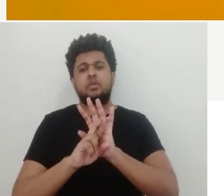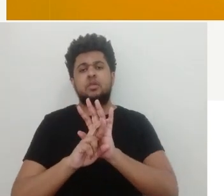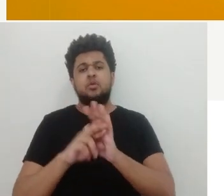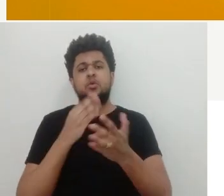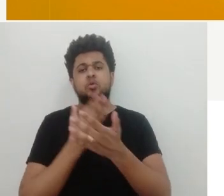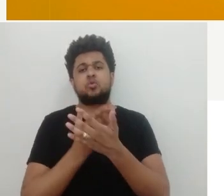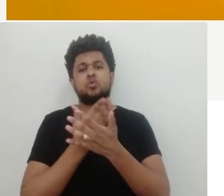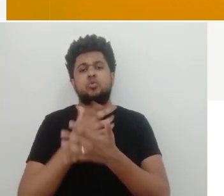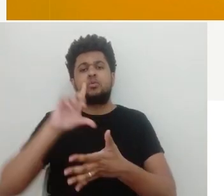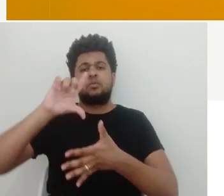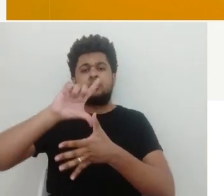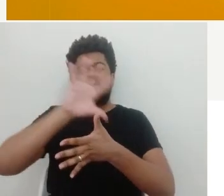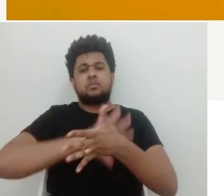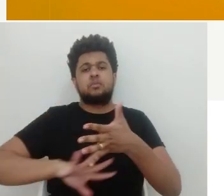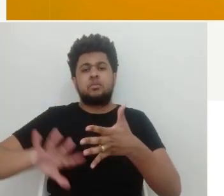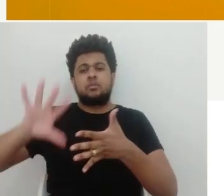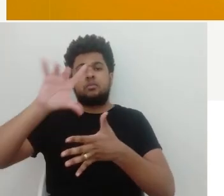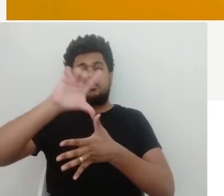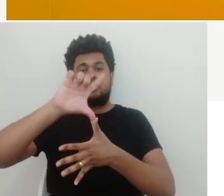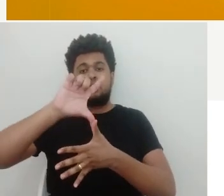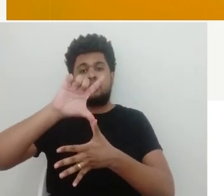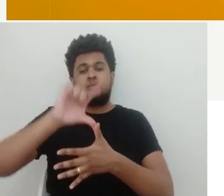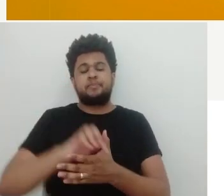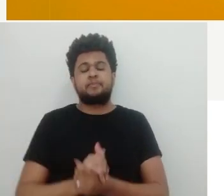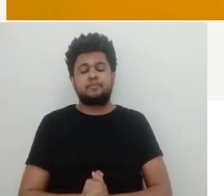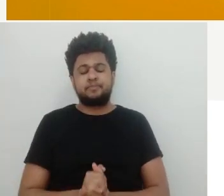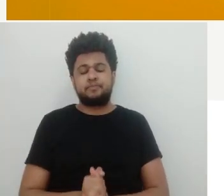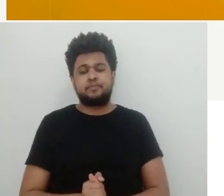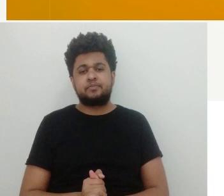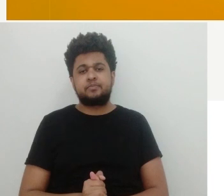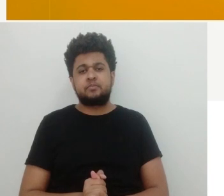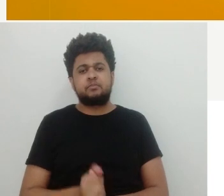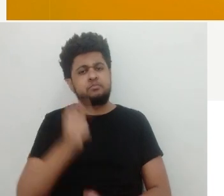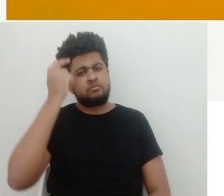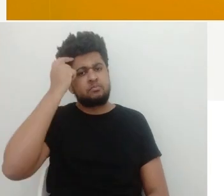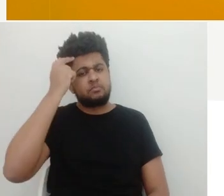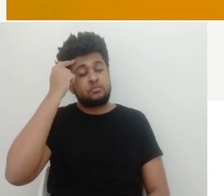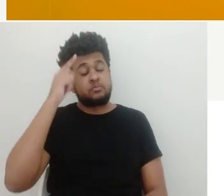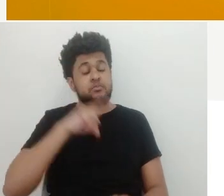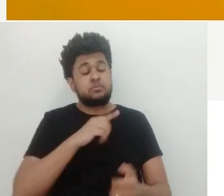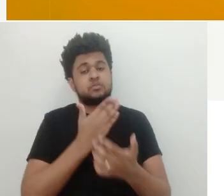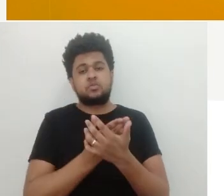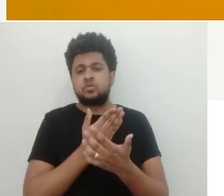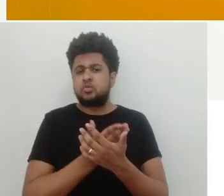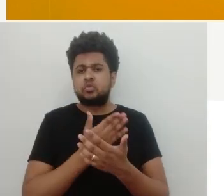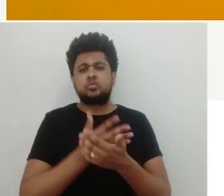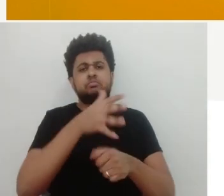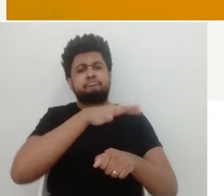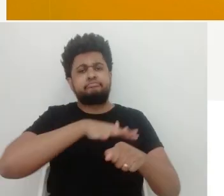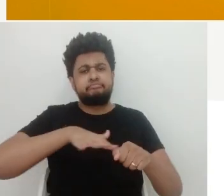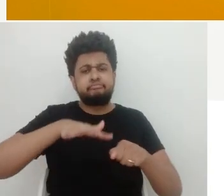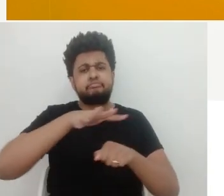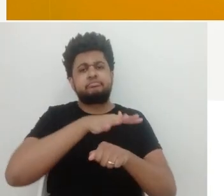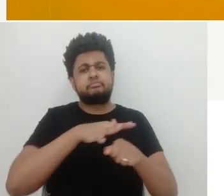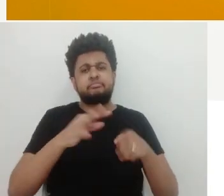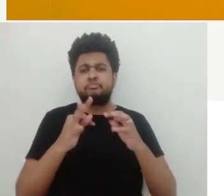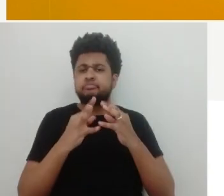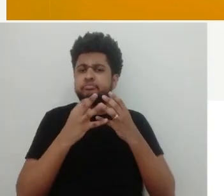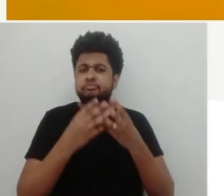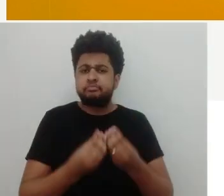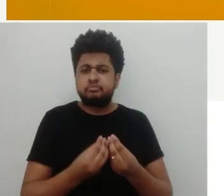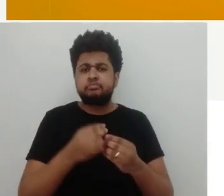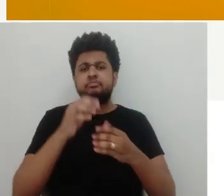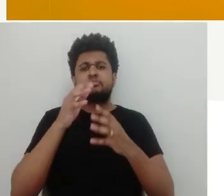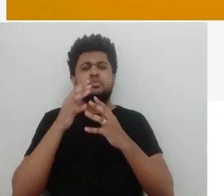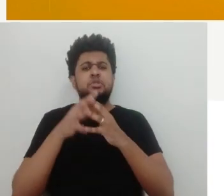de área o area studies en Estados Unidos respondieron a intereses políticos imperialistas, evidentemente la